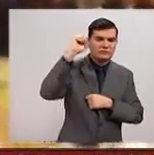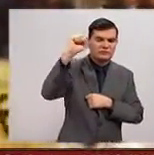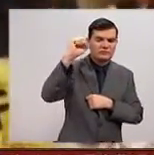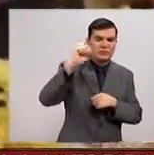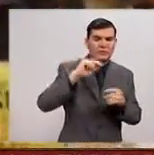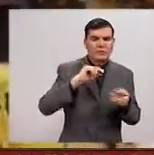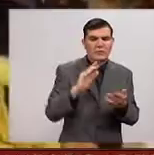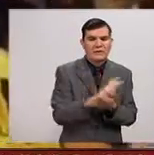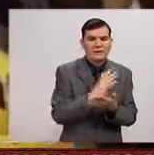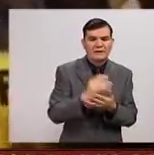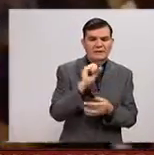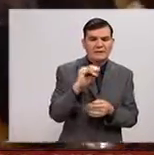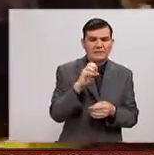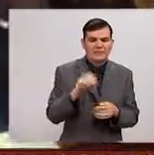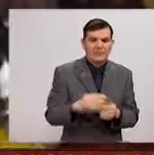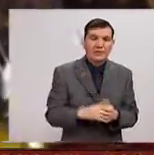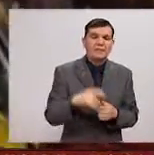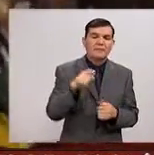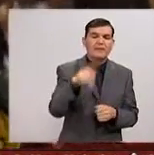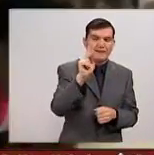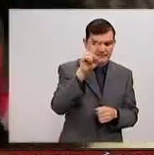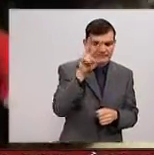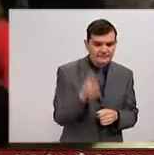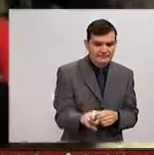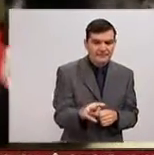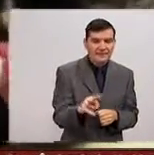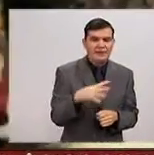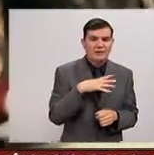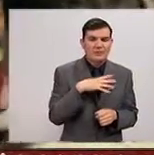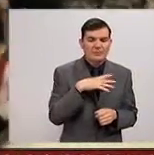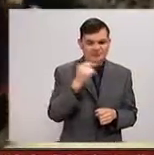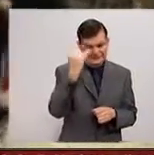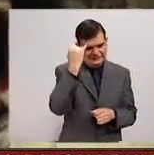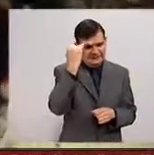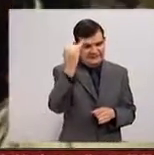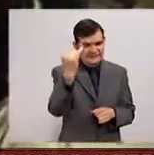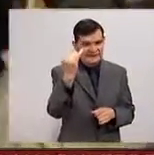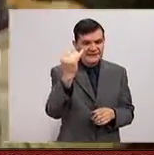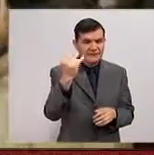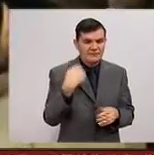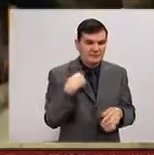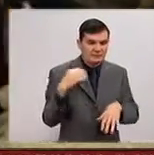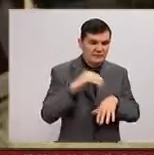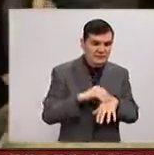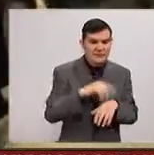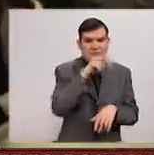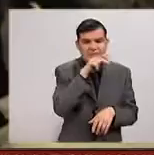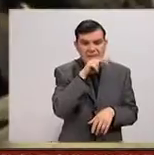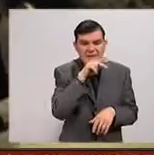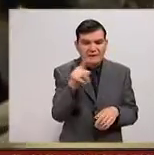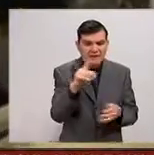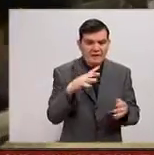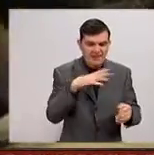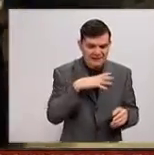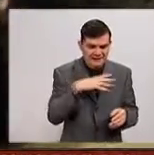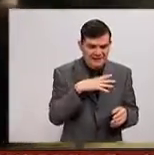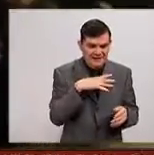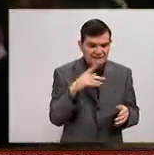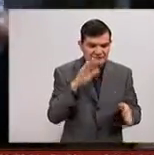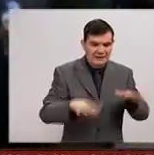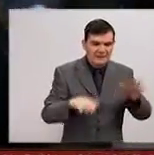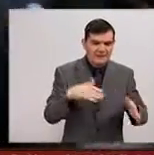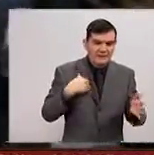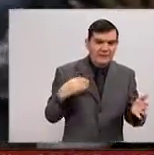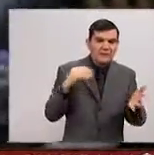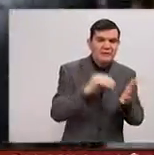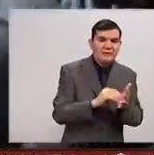este caso el Estado Islámico. Pero en realidad la cuestión ideológica, que es lo que nos tiene que preocupar, el que tengamos adeptos al Estado